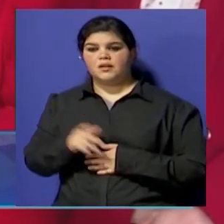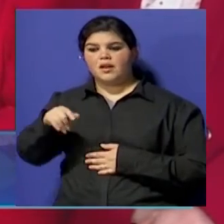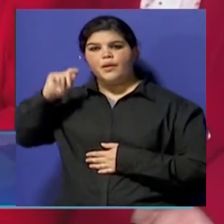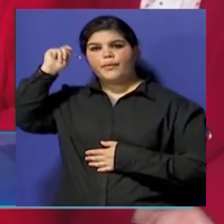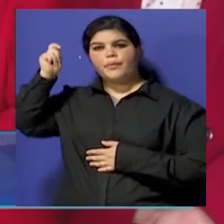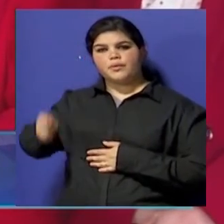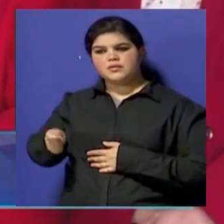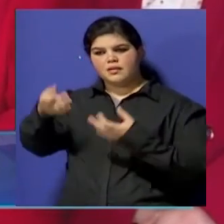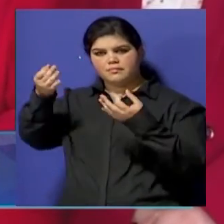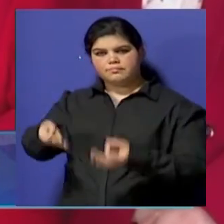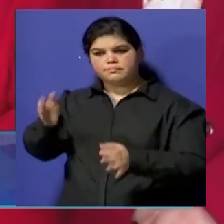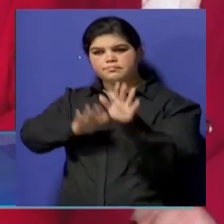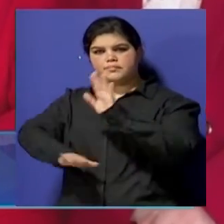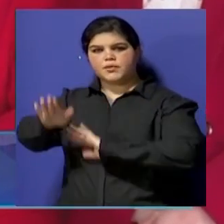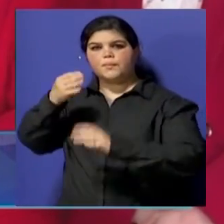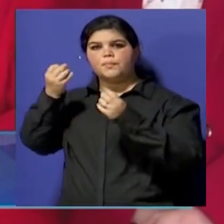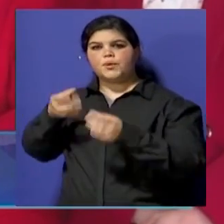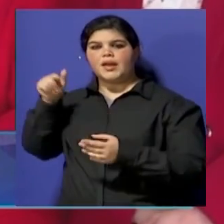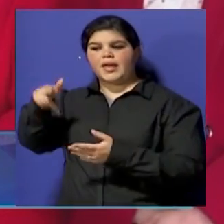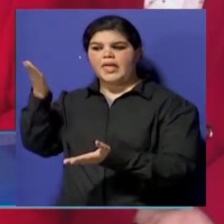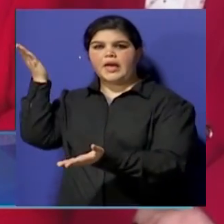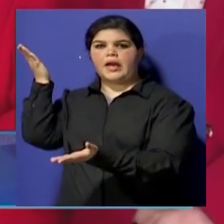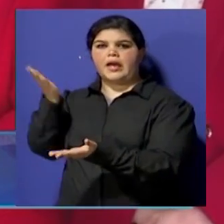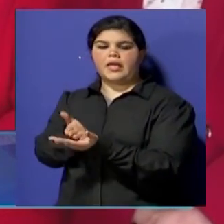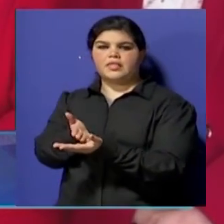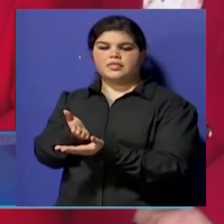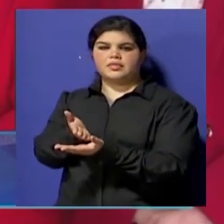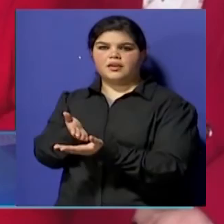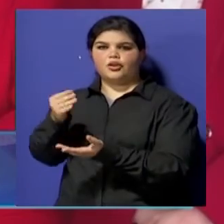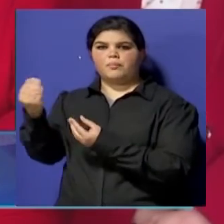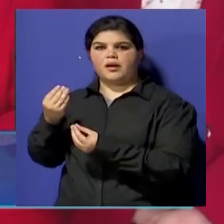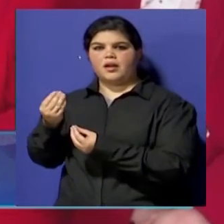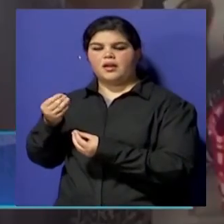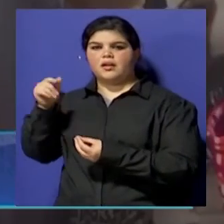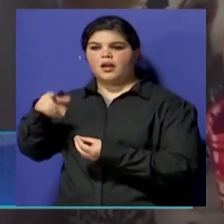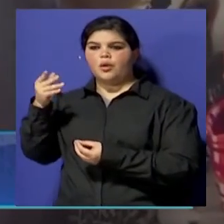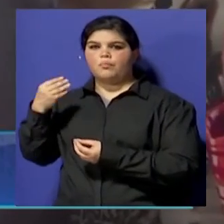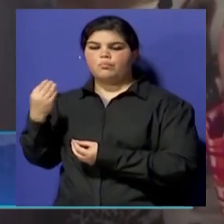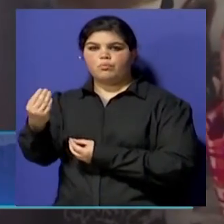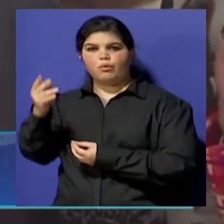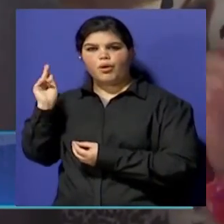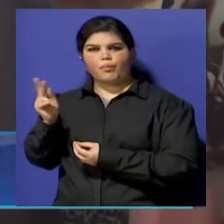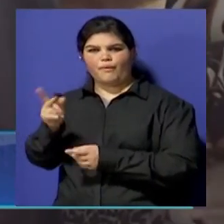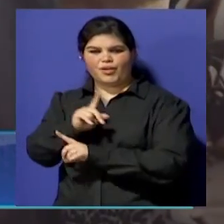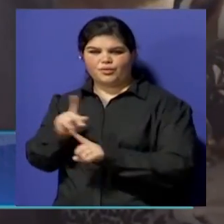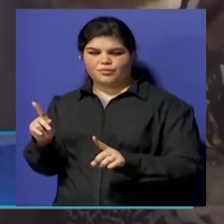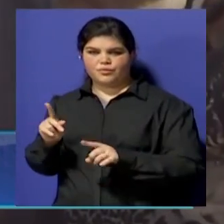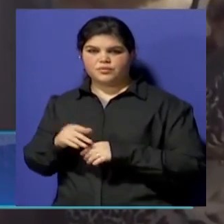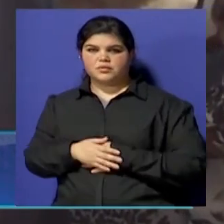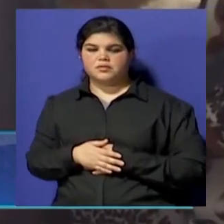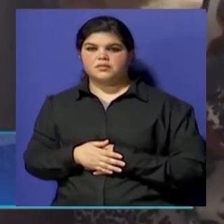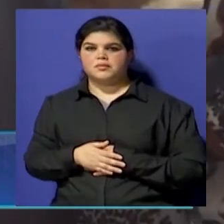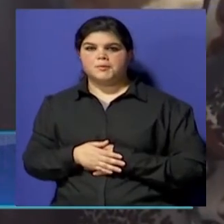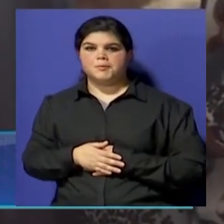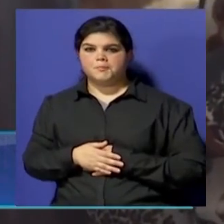sido el adecuado, por lo que a ella no se la castigó para ocupar cargos públicos. Entonces eso sí tiene el